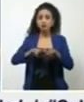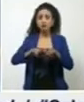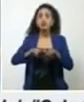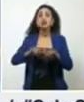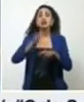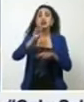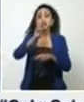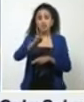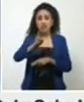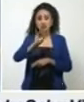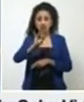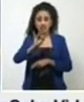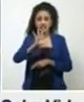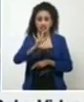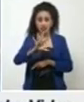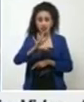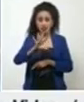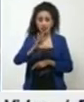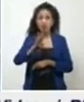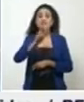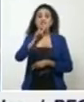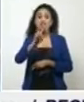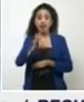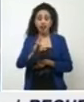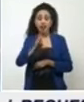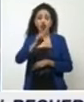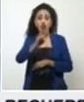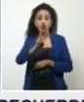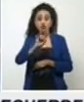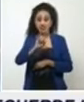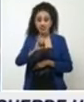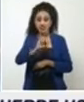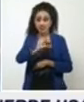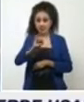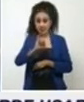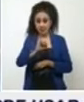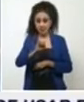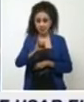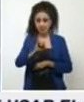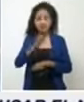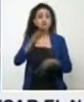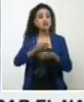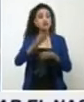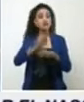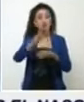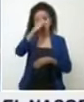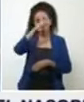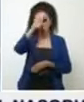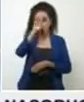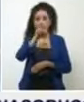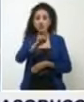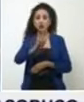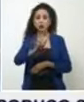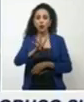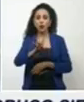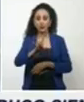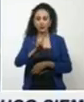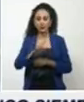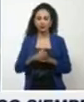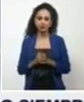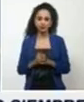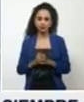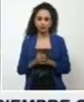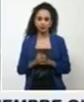375, el de Villa Clara, 266, el de Santiago de Cuba, 141, y el del